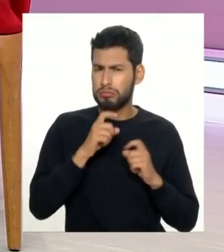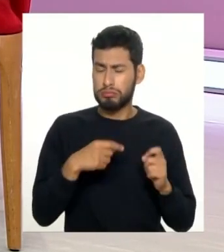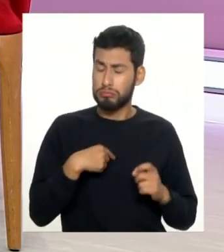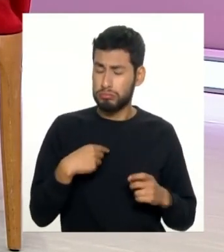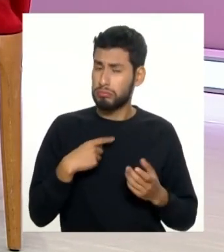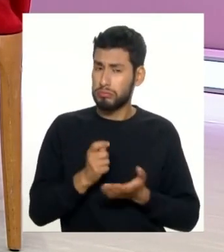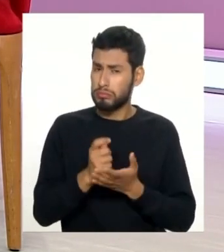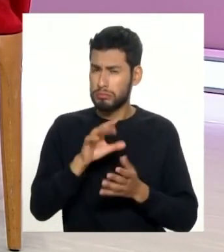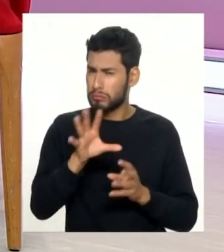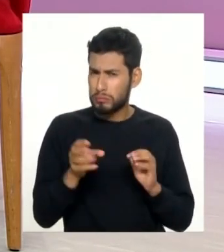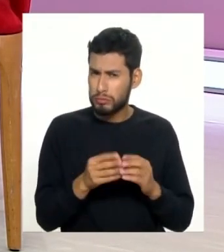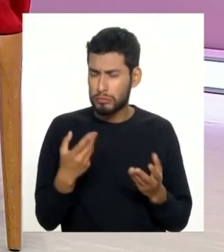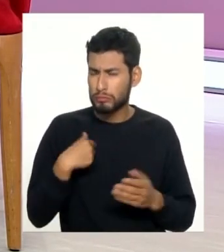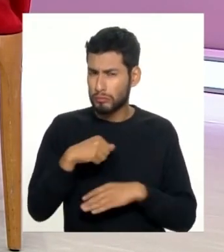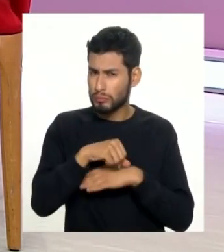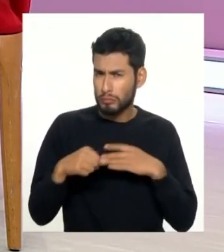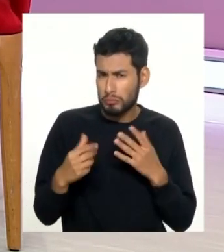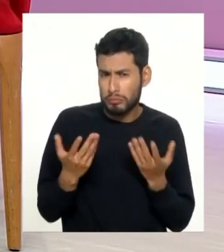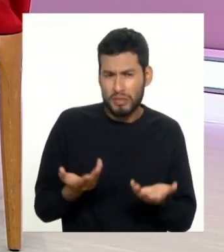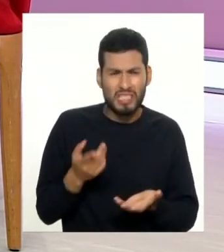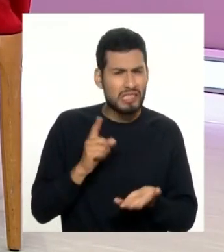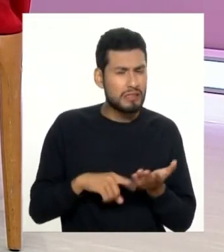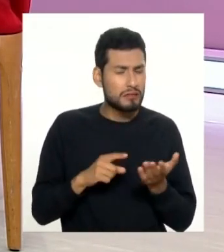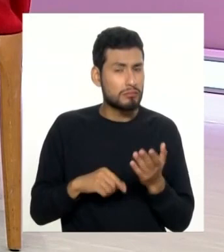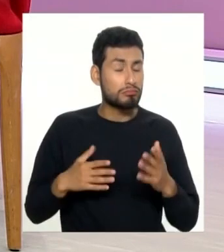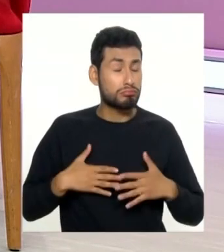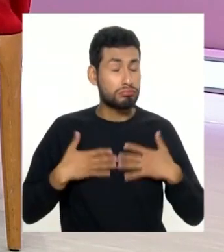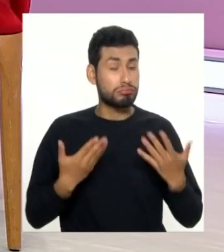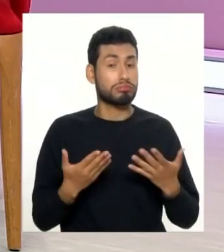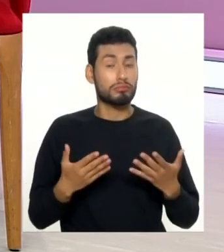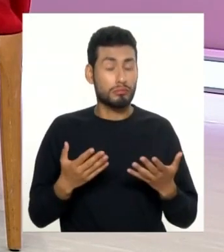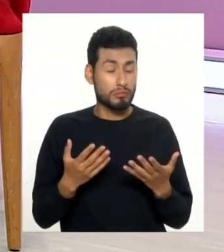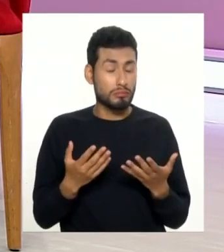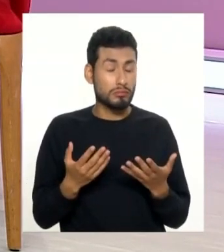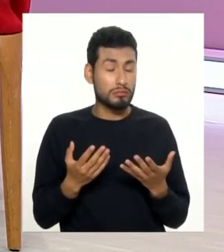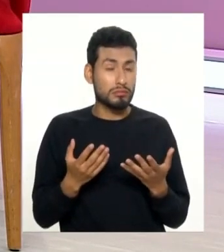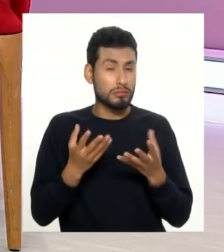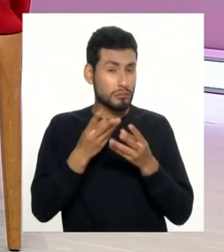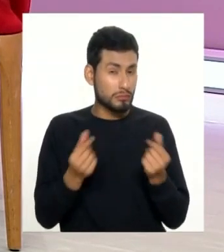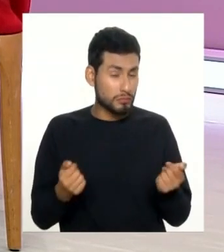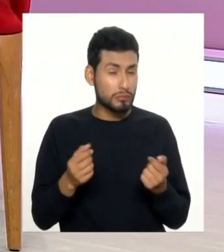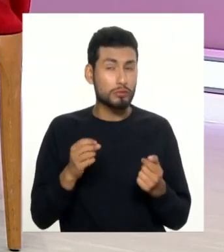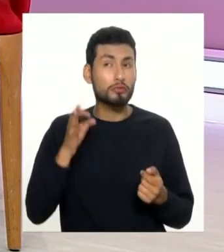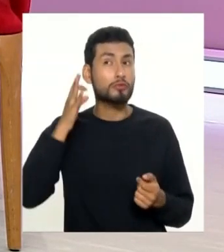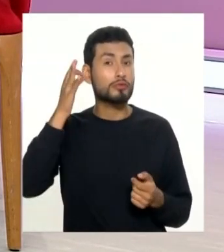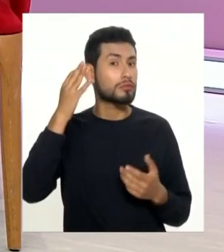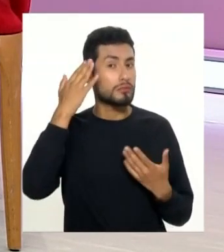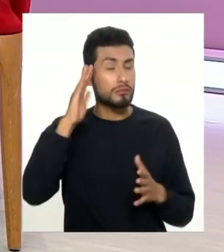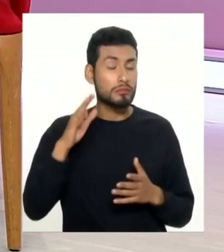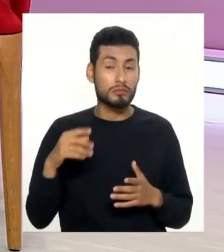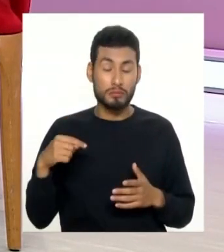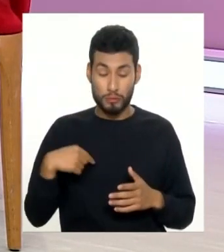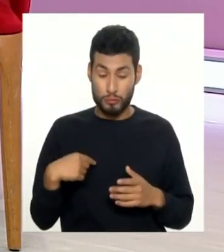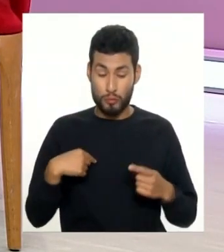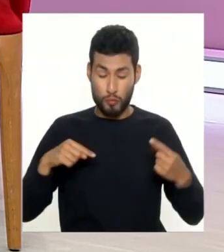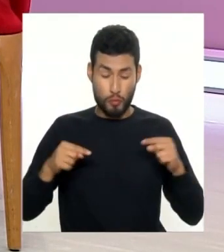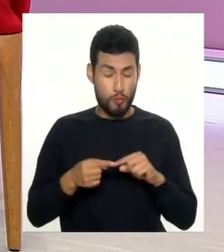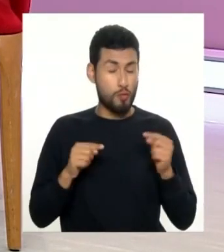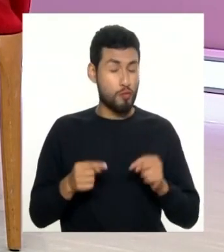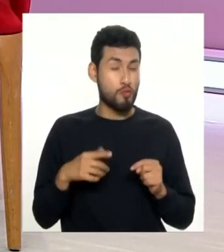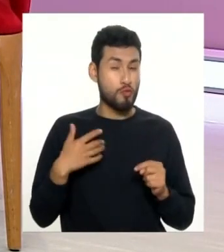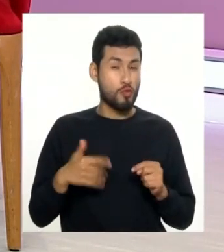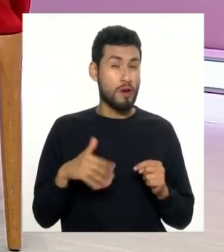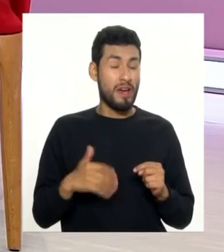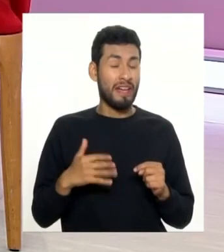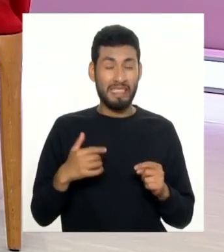tratamiento adicional, ¿no? Una operación, ¿no? Algo que pueda, digamos, contrarrestar o que me espere en el futuro, ¿no? Con este tipo de, digamos,